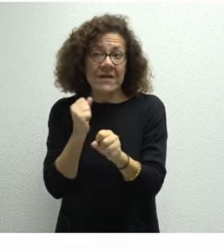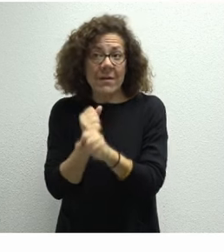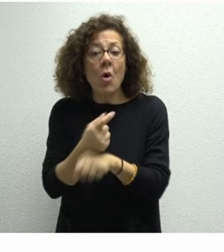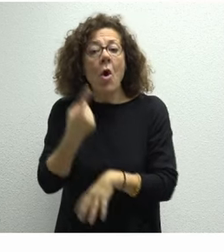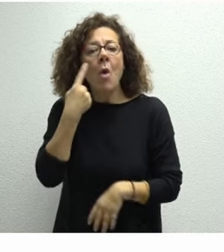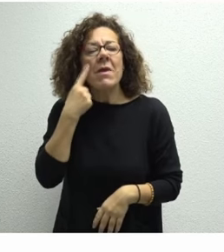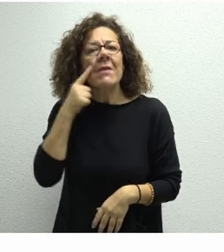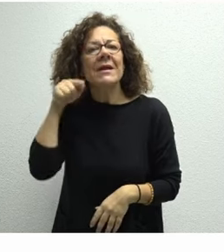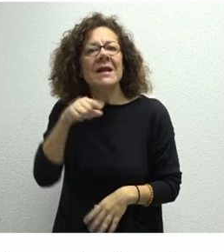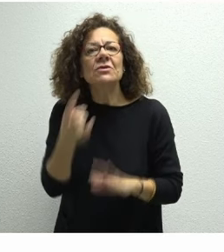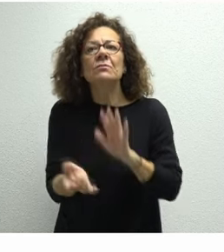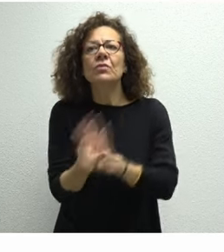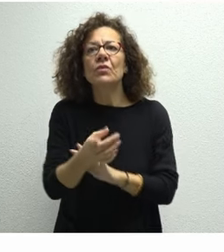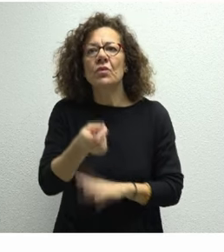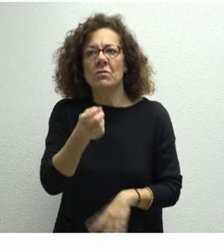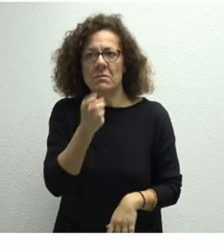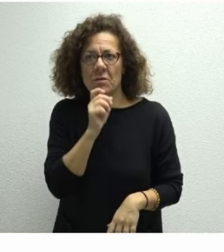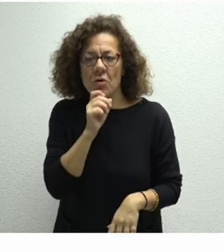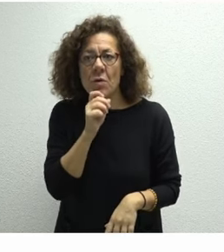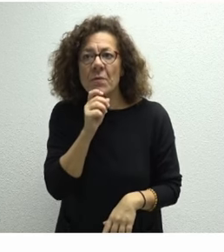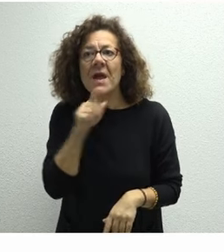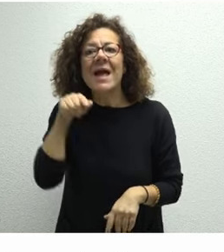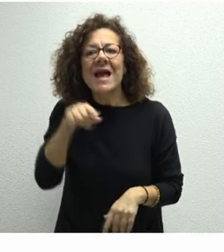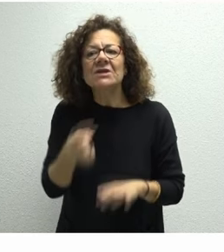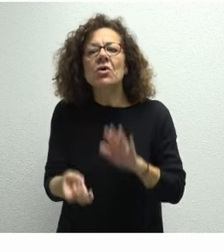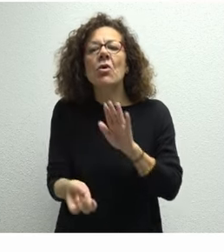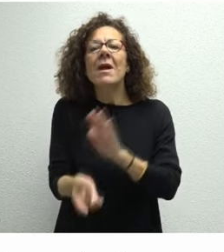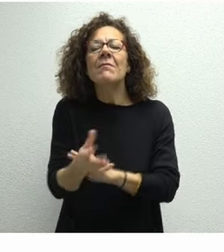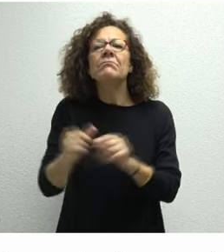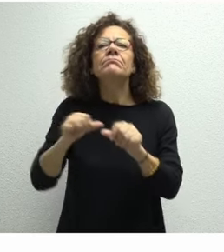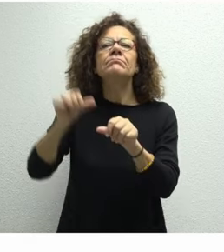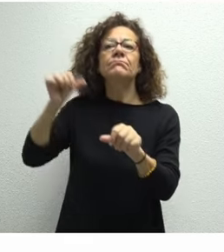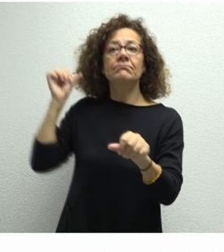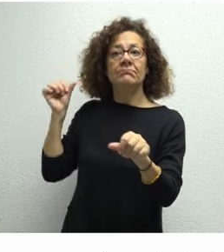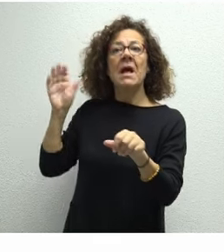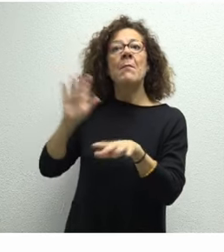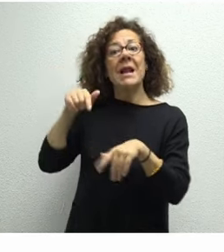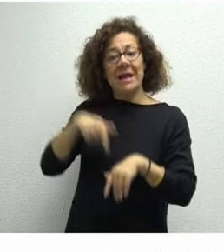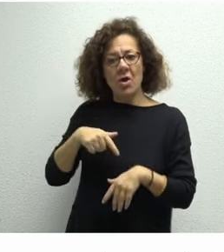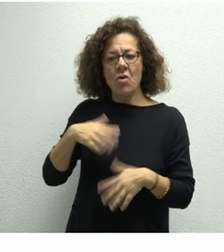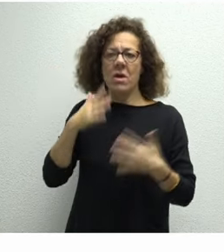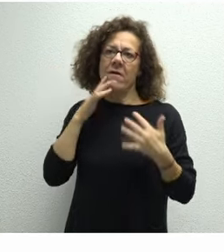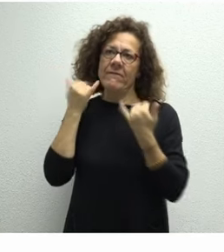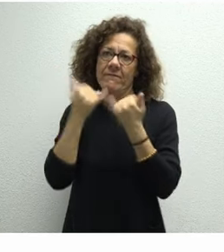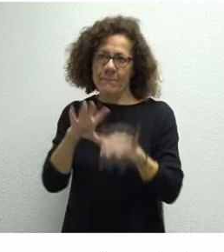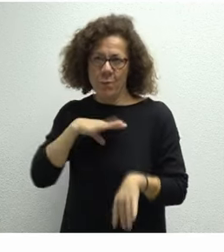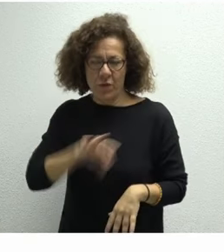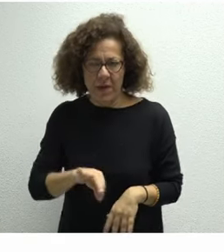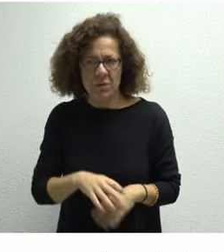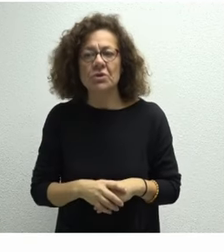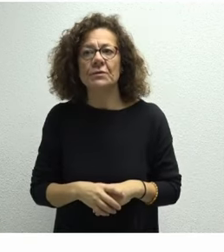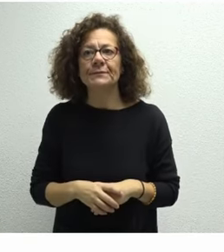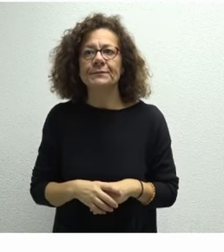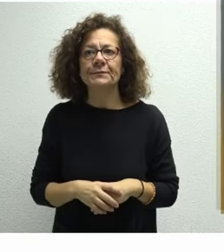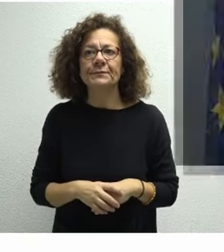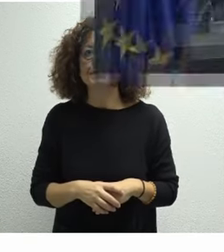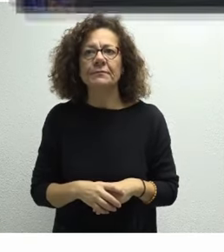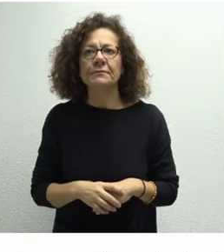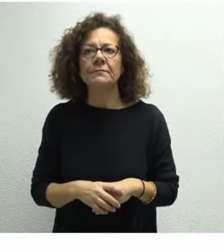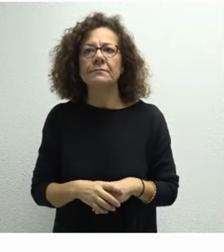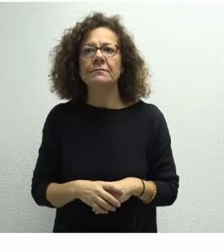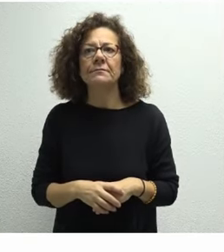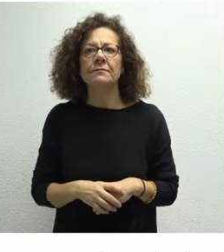frutos de dónde vienen no cuánto tiempo llevamos regando esto para que hoy vamos a estar aquí celebrándolo Eh